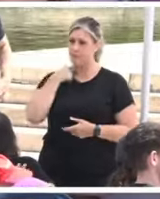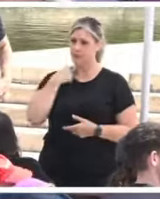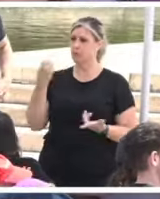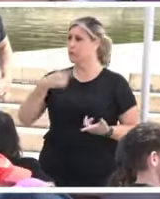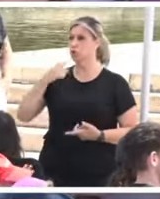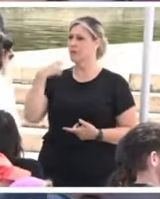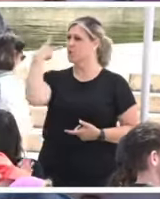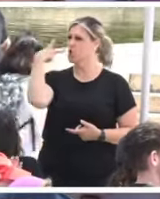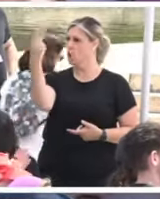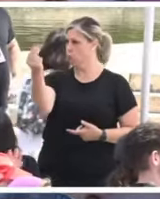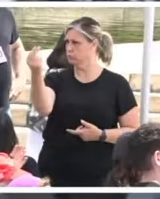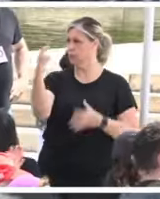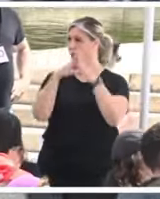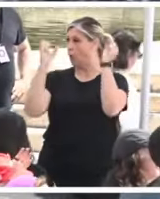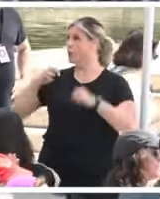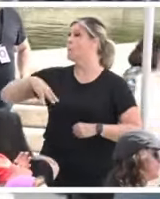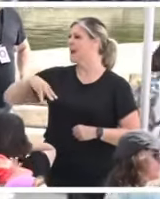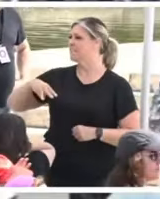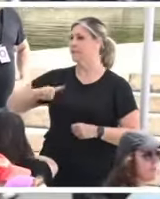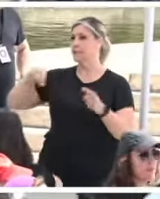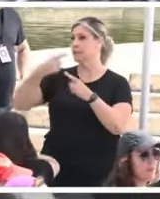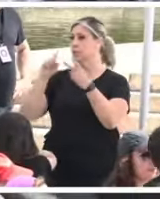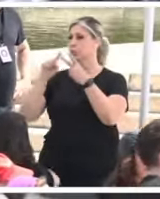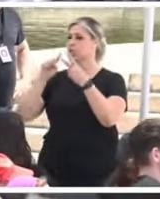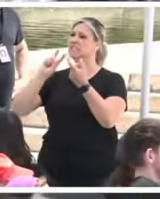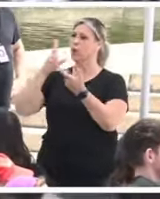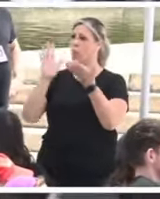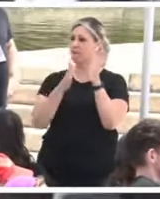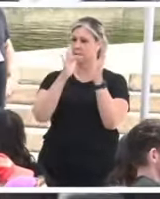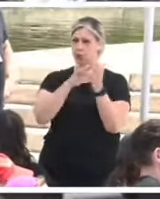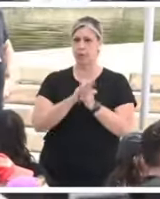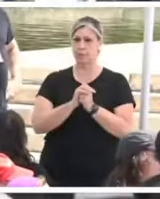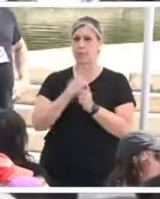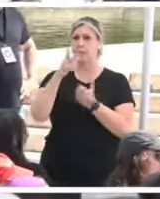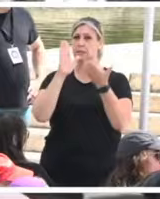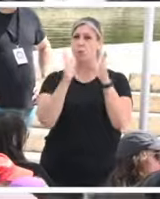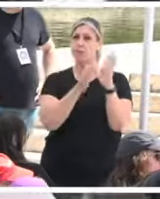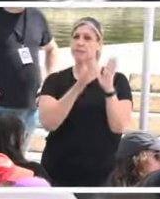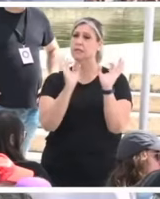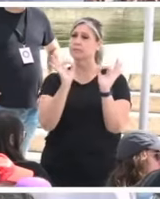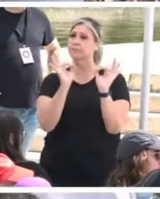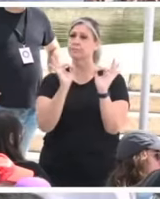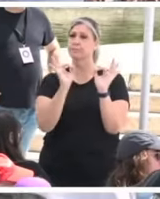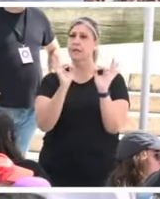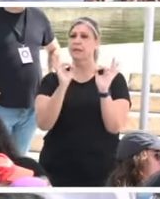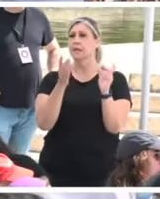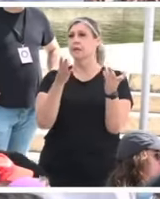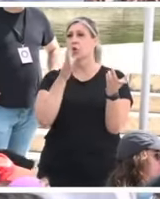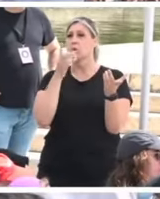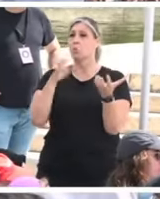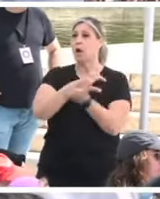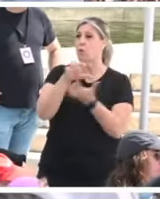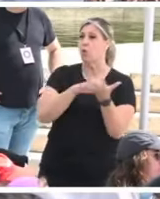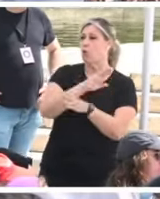no frente a todo el sistema. Hubo una segunda fase, compañero y compañera, una segunda fase en la que, frente a esos aires de la